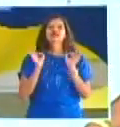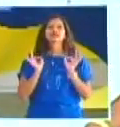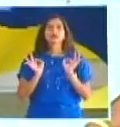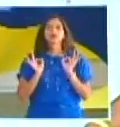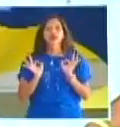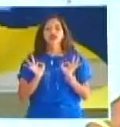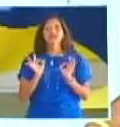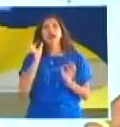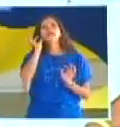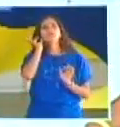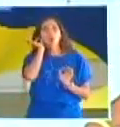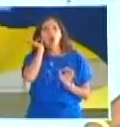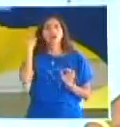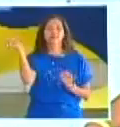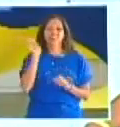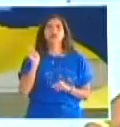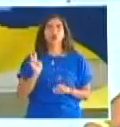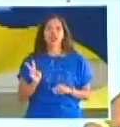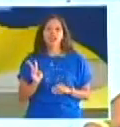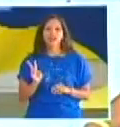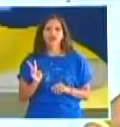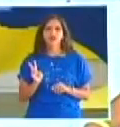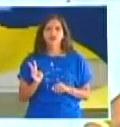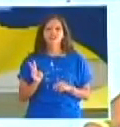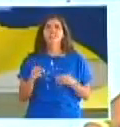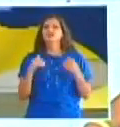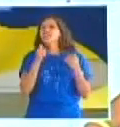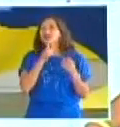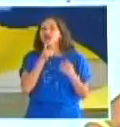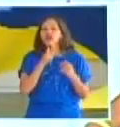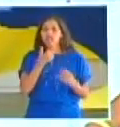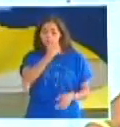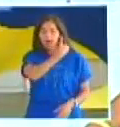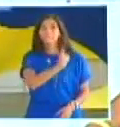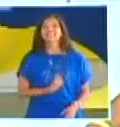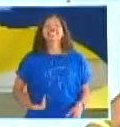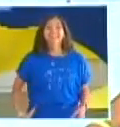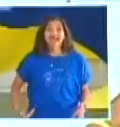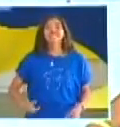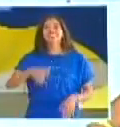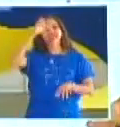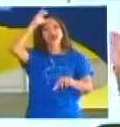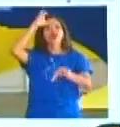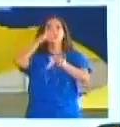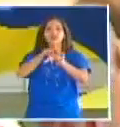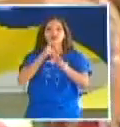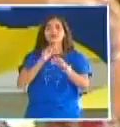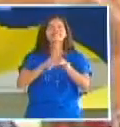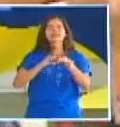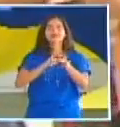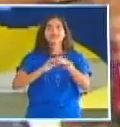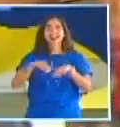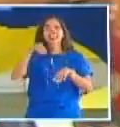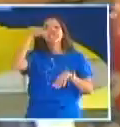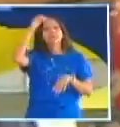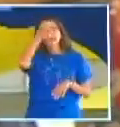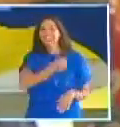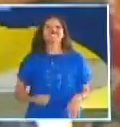excelente mujer venezolana. Se trata de la presidenta del Consejo Nacional Electoral, Tibisay Lucena.